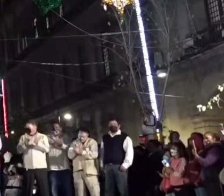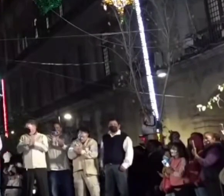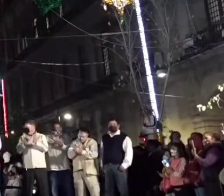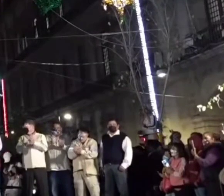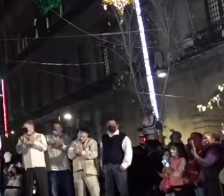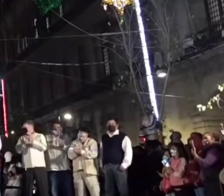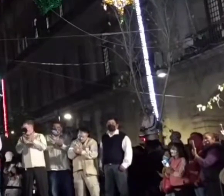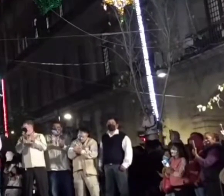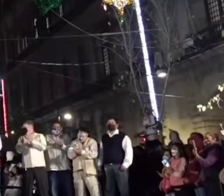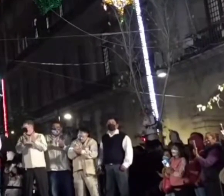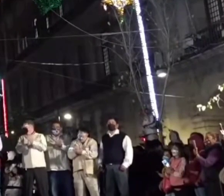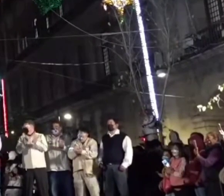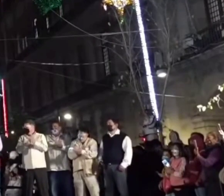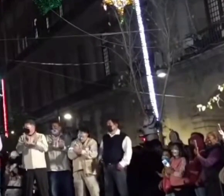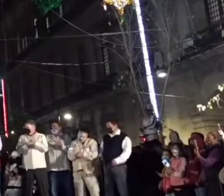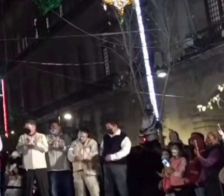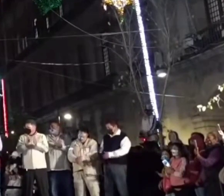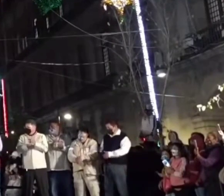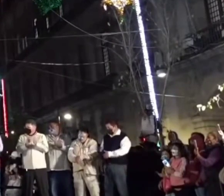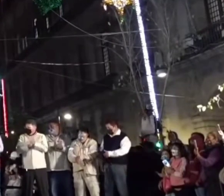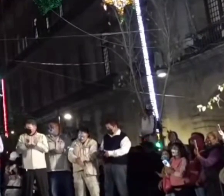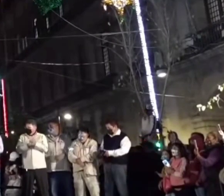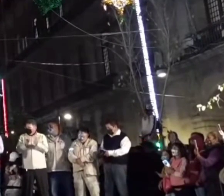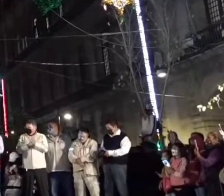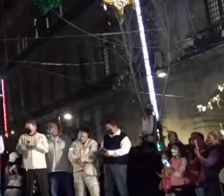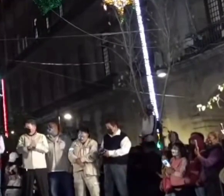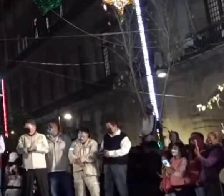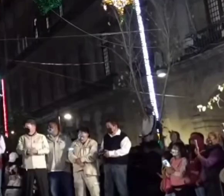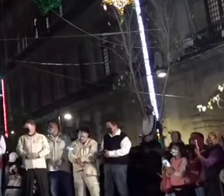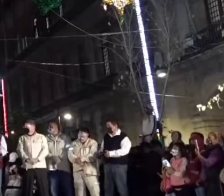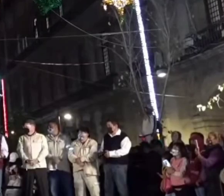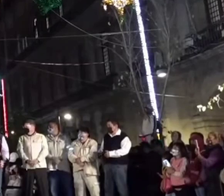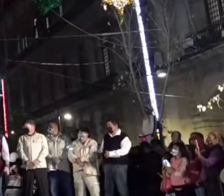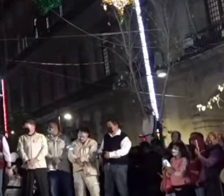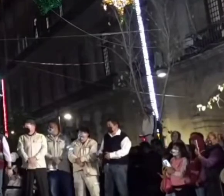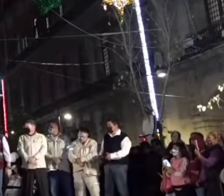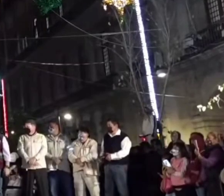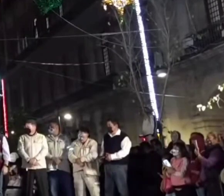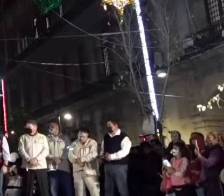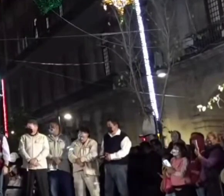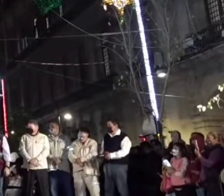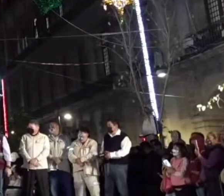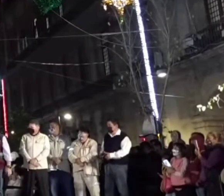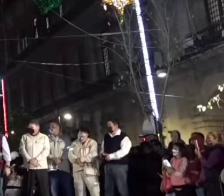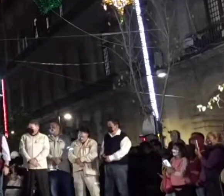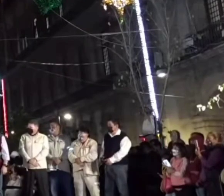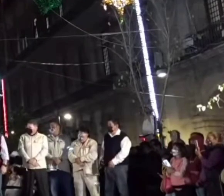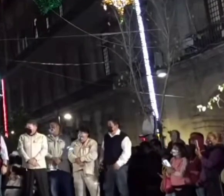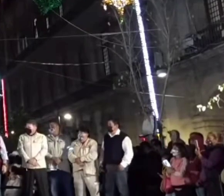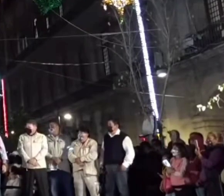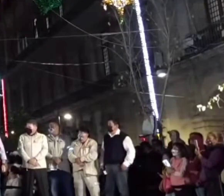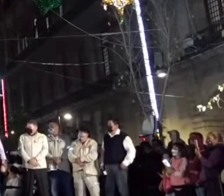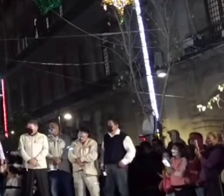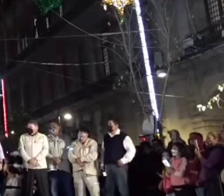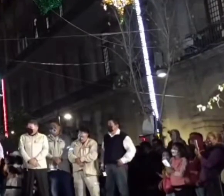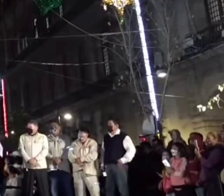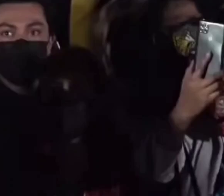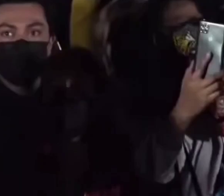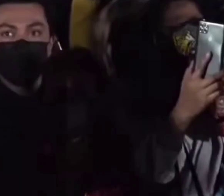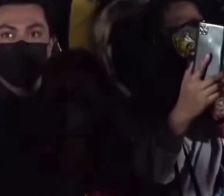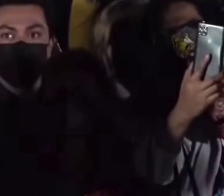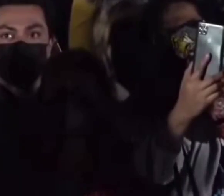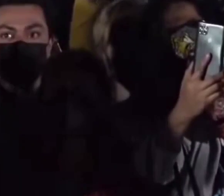Medina. Y ahora escuchemos el mensaje de la jefa de gobierno de la Ciudad de México, doctora Claudia Sheinbaum Pardo. Buenas noches.